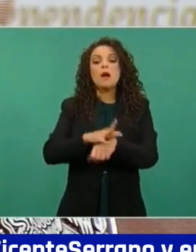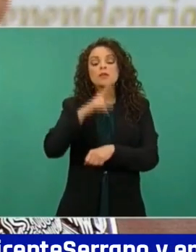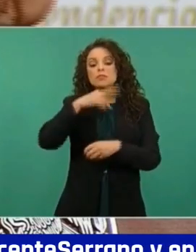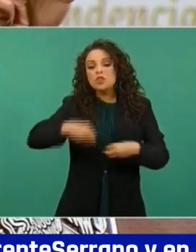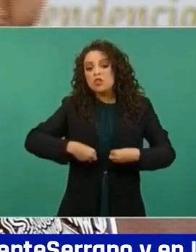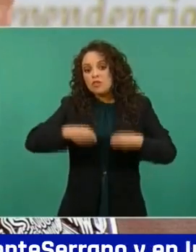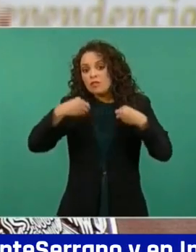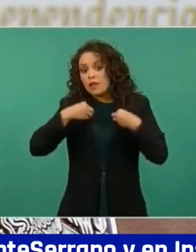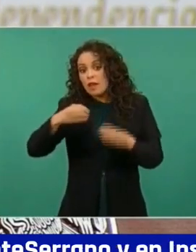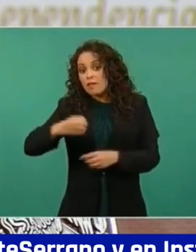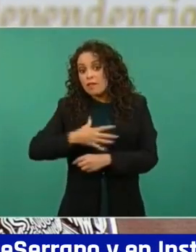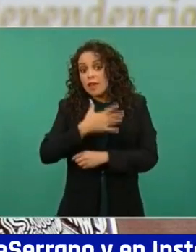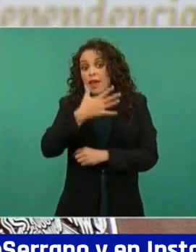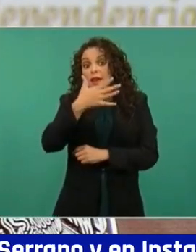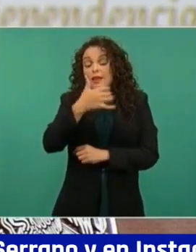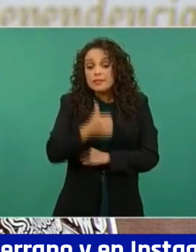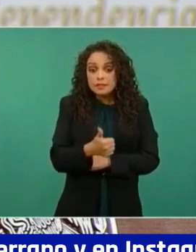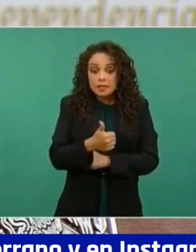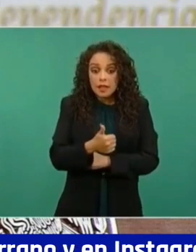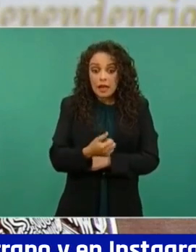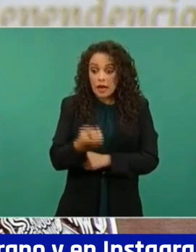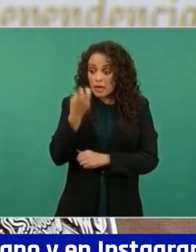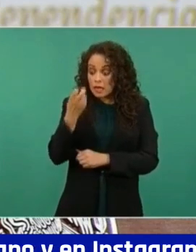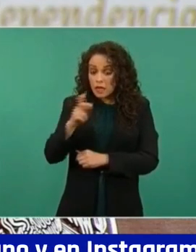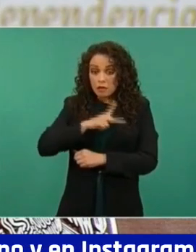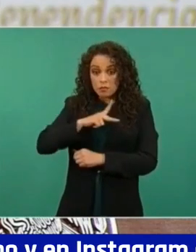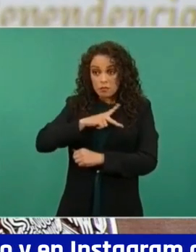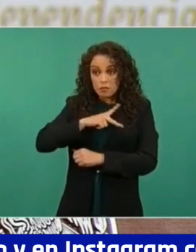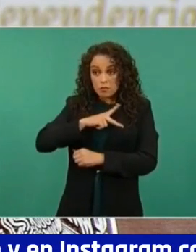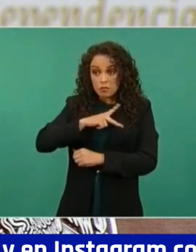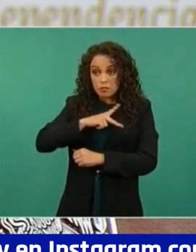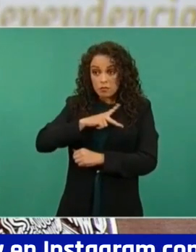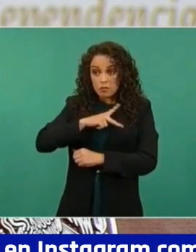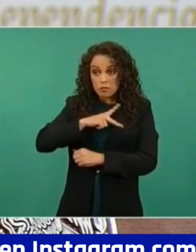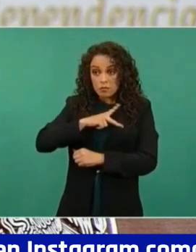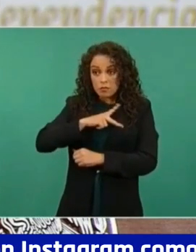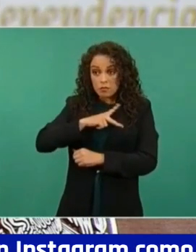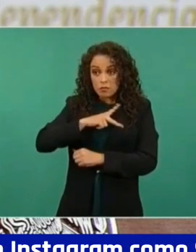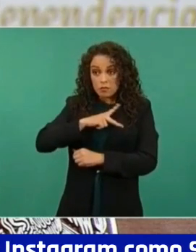Entonces, ese fue mi comentario y eso es lo que sostengo.